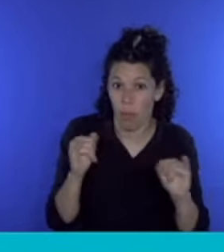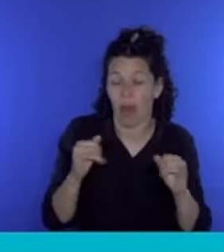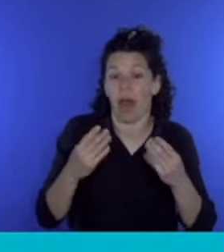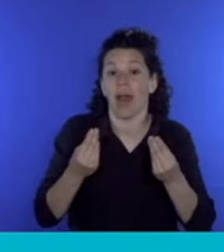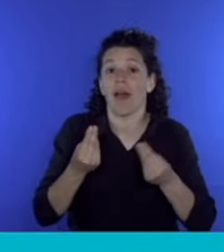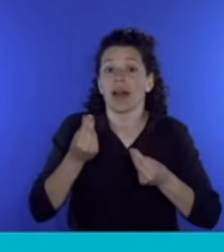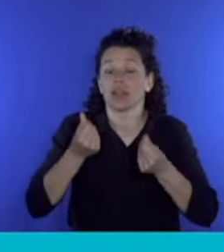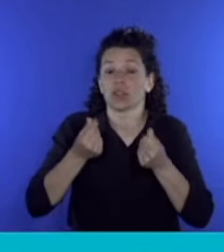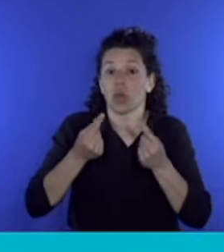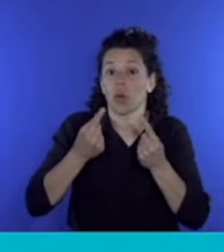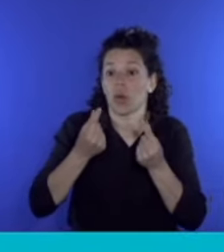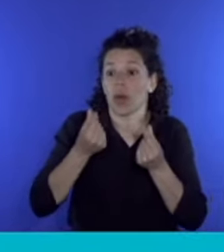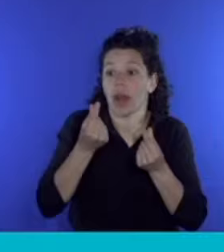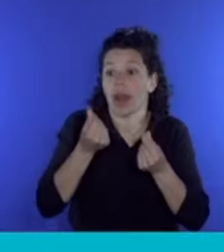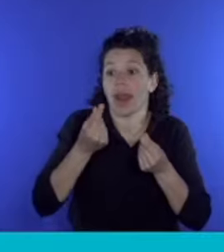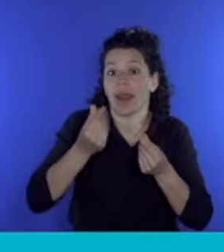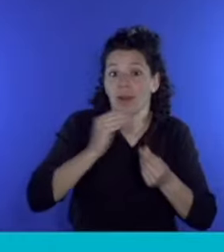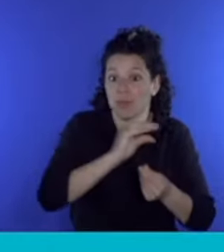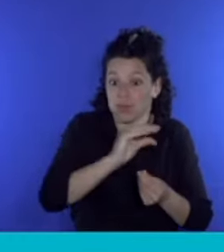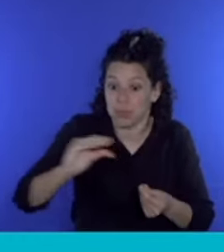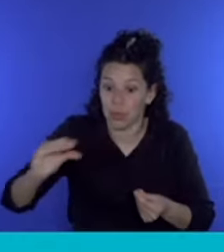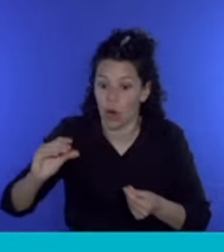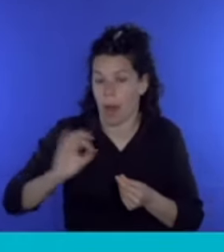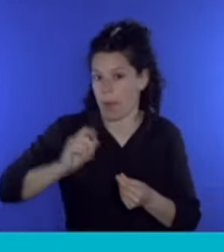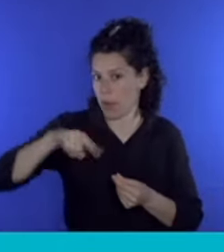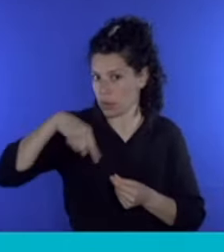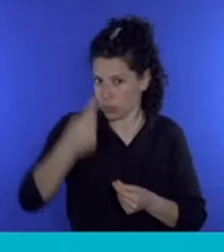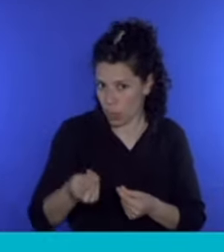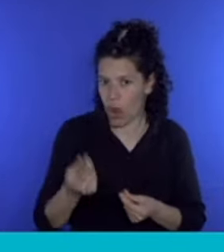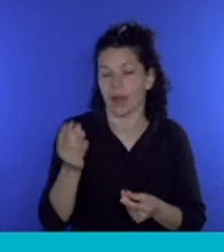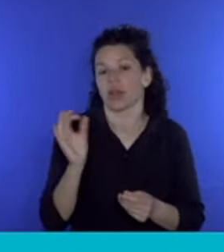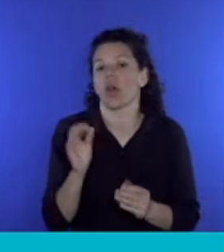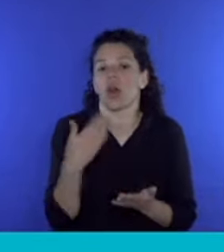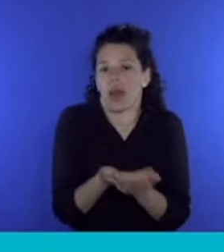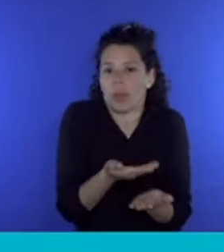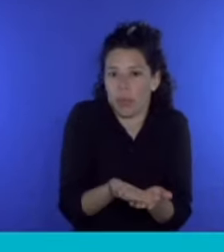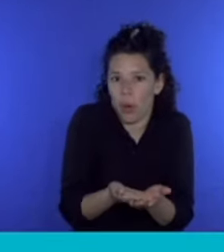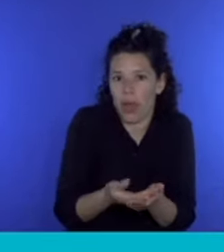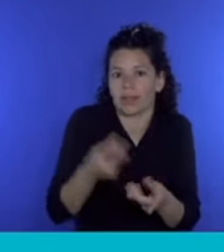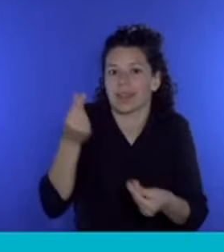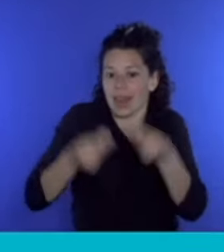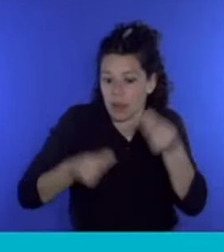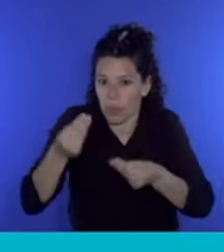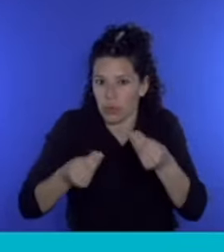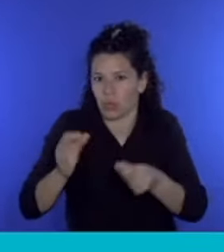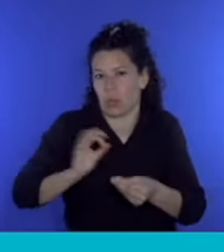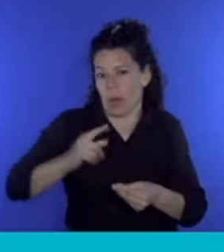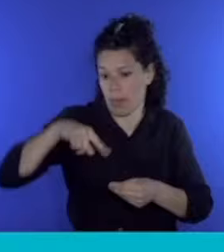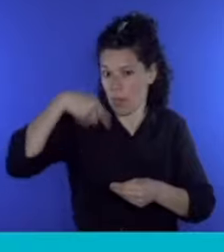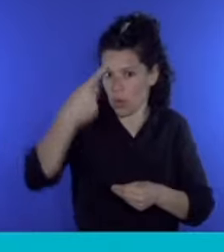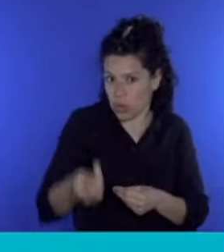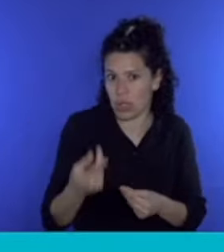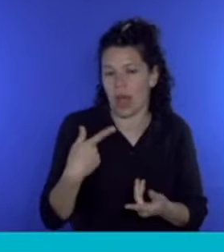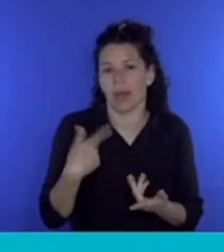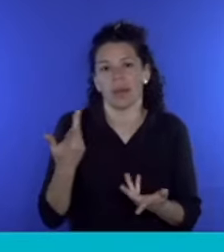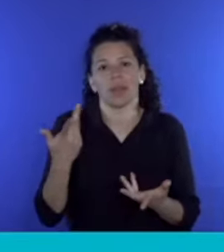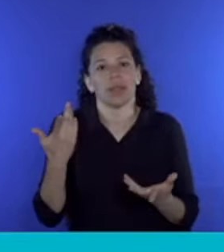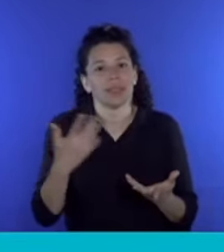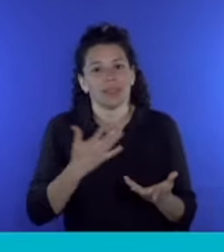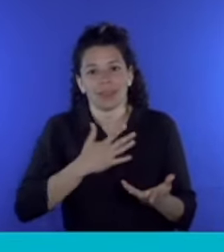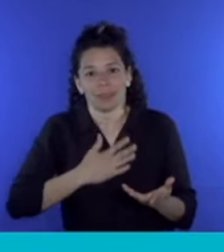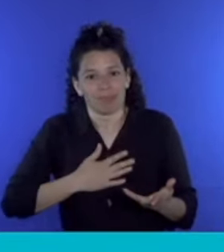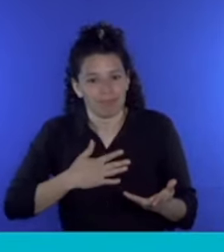para el año que viene o cuál es la propuesta de aumento de presupuesto para salud para el año que viene vemos con tristeza